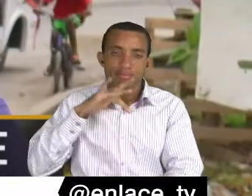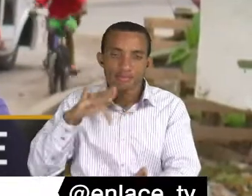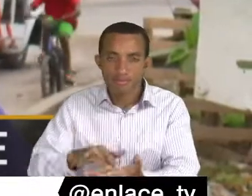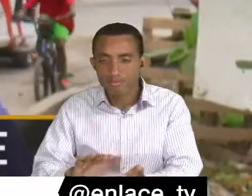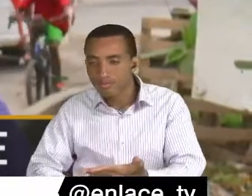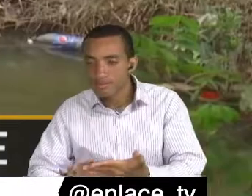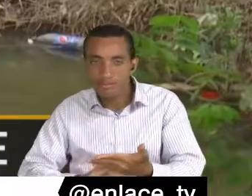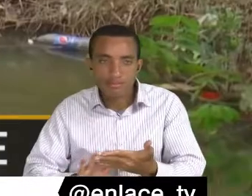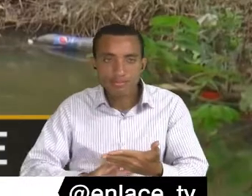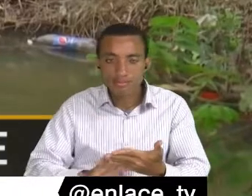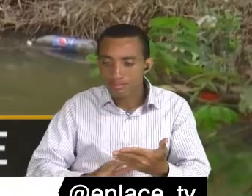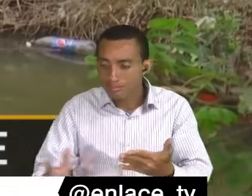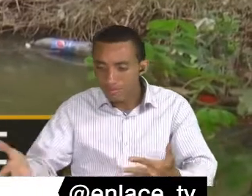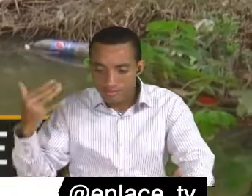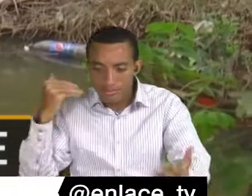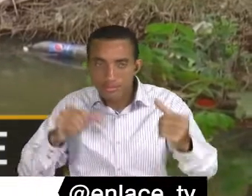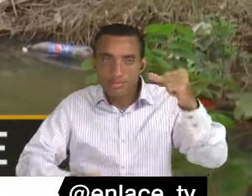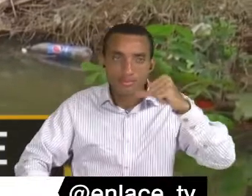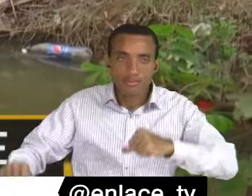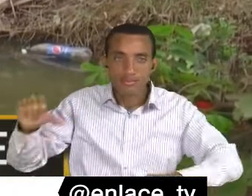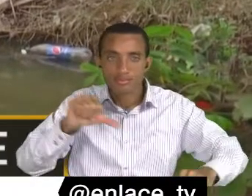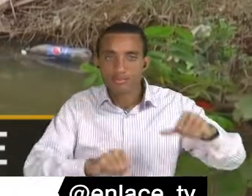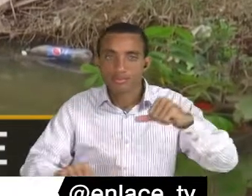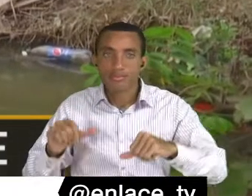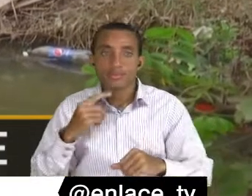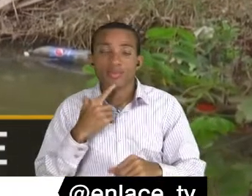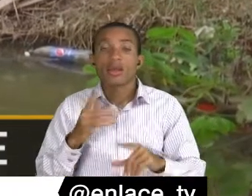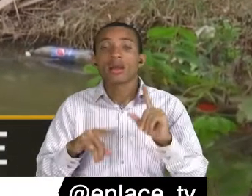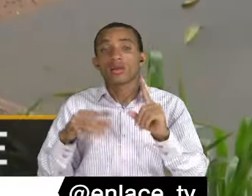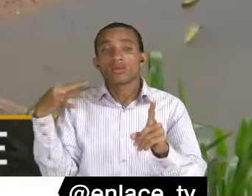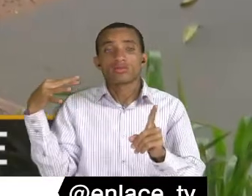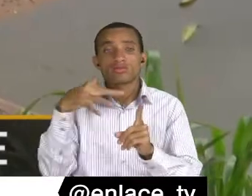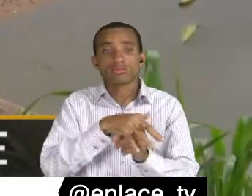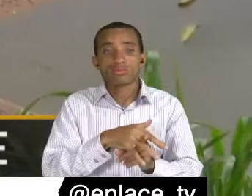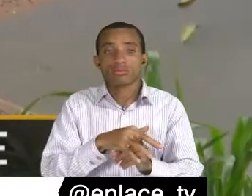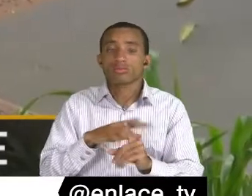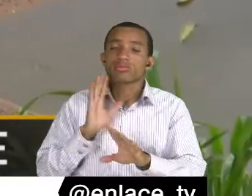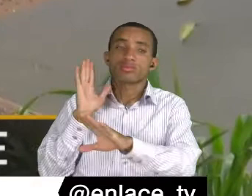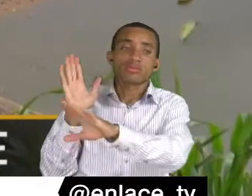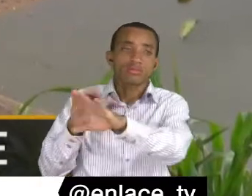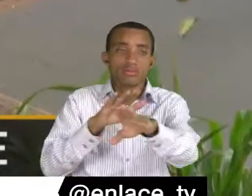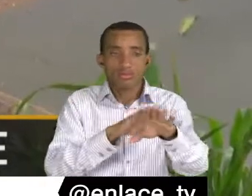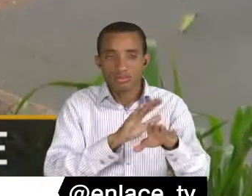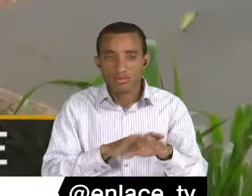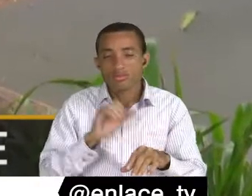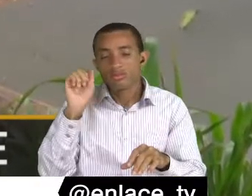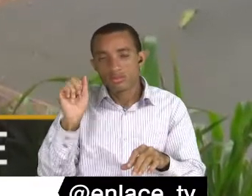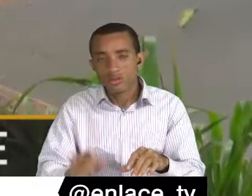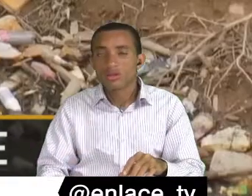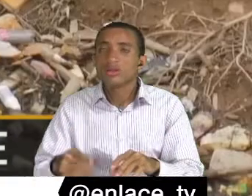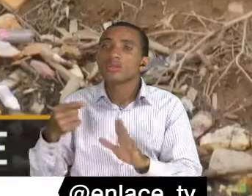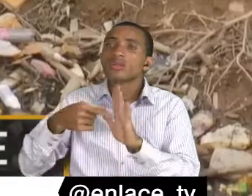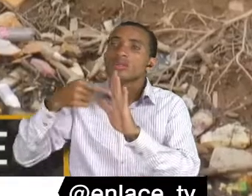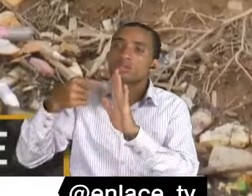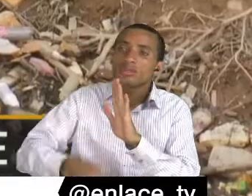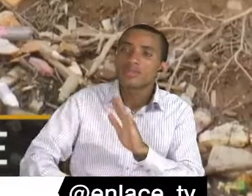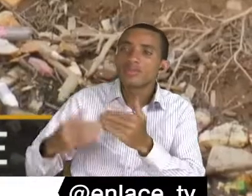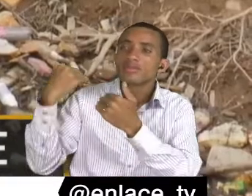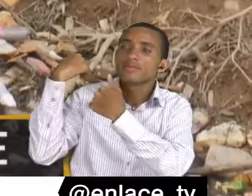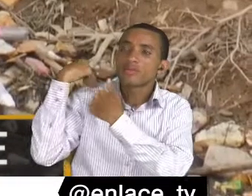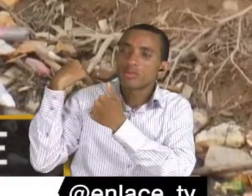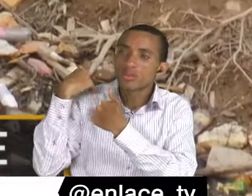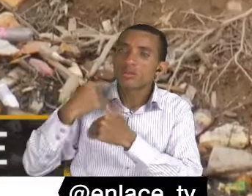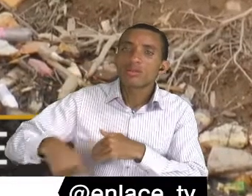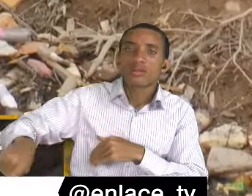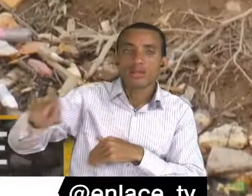respectivo aseo que merece el caño. Los afectados hicieron un llamado a los entes competentes para que tomen cartas en el asunto. Enlace Noticias está a la espera